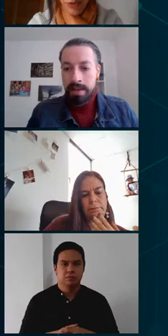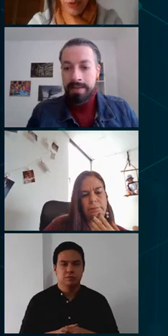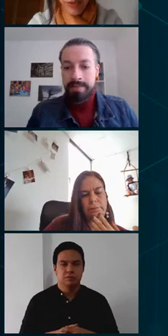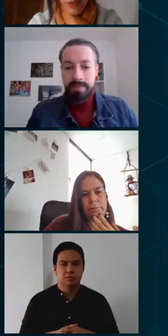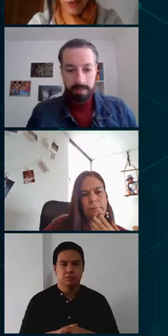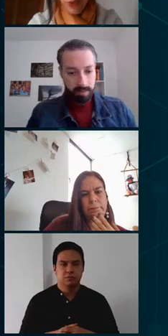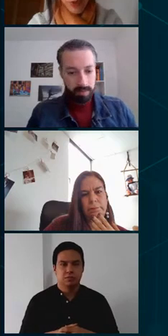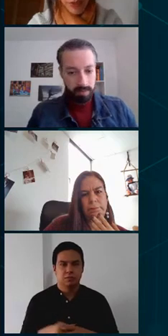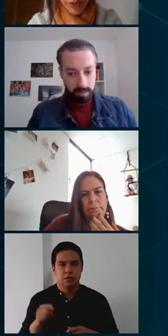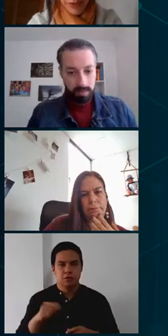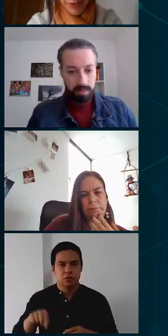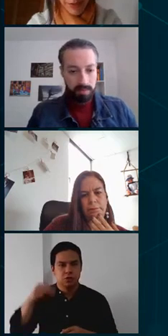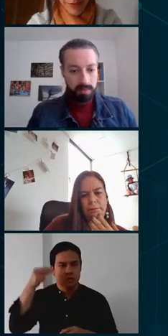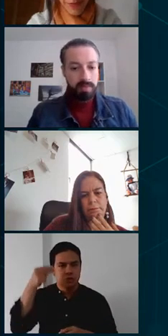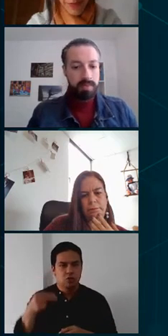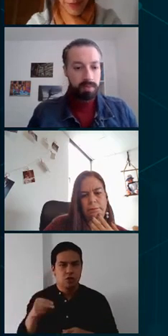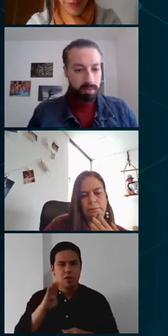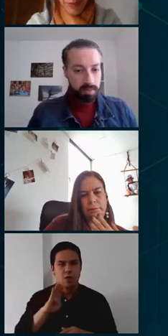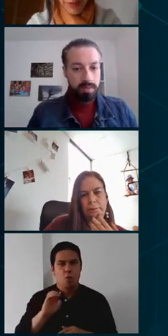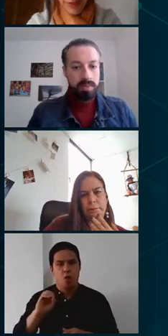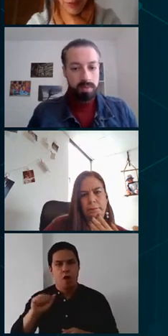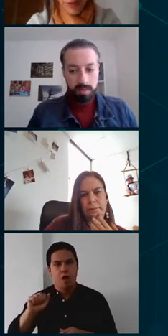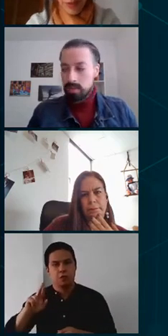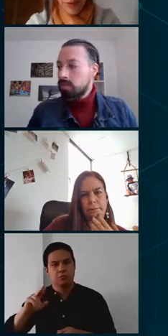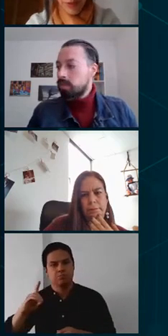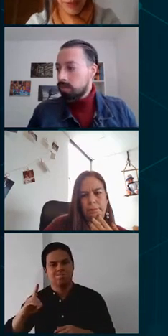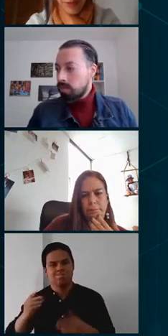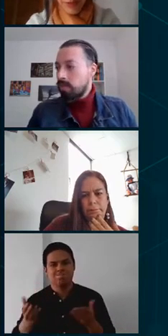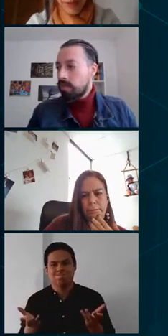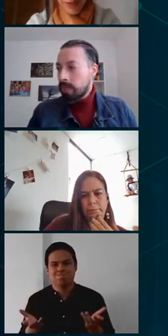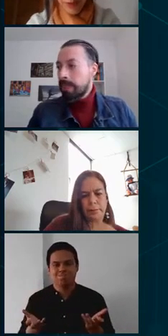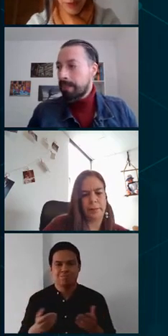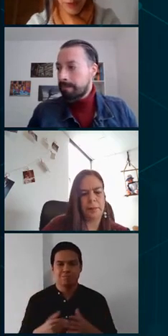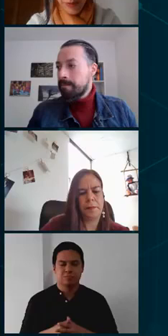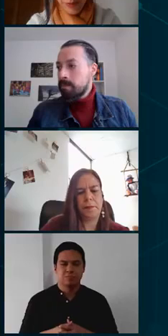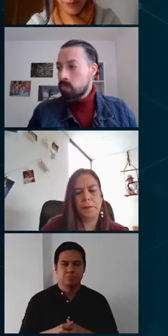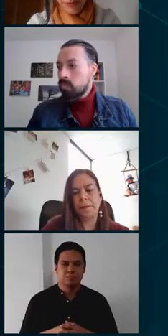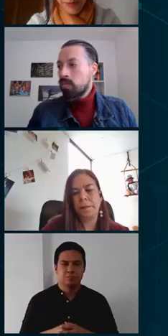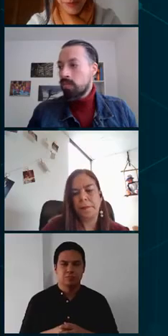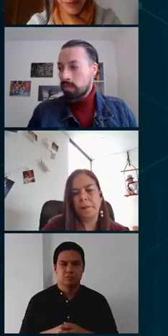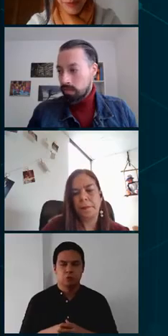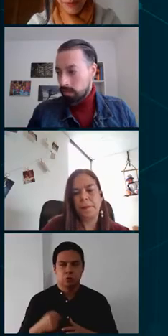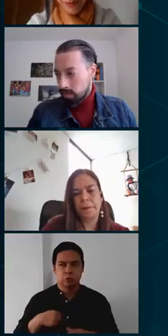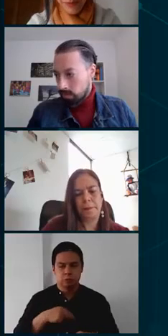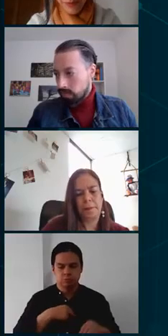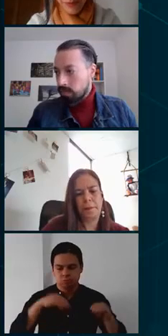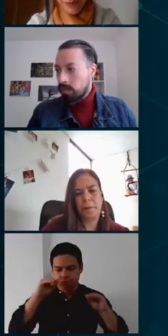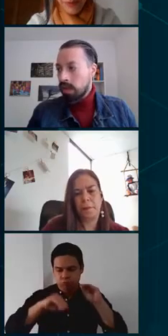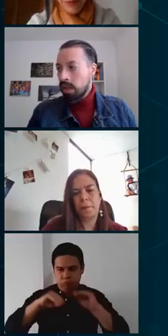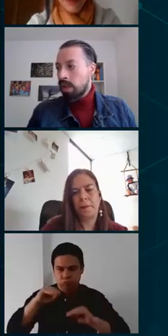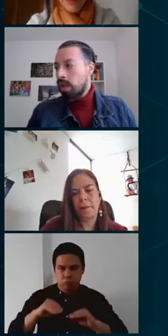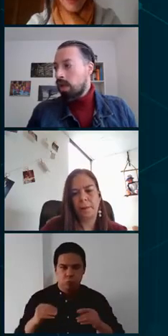qué storyboard se nos ocurre rematando esta fase de prototipo?